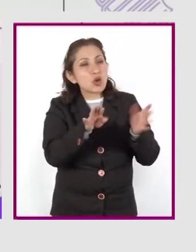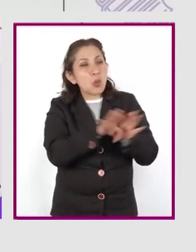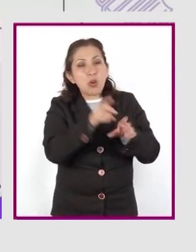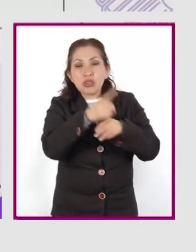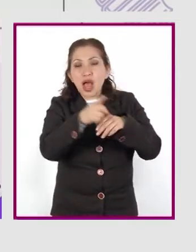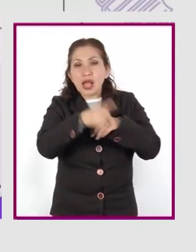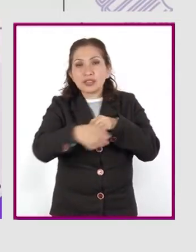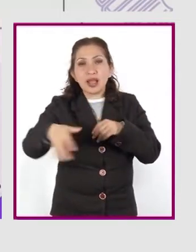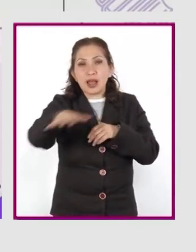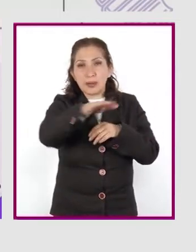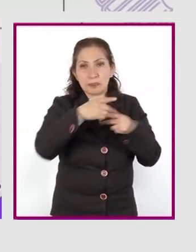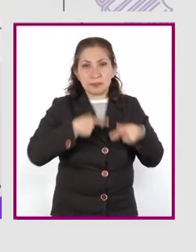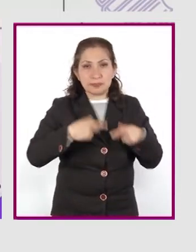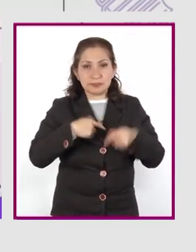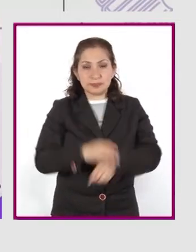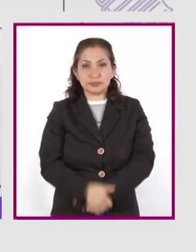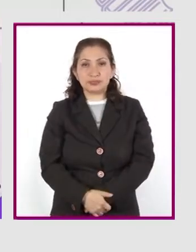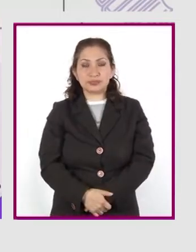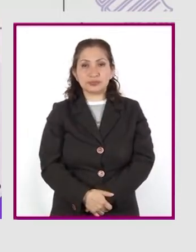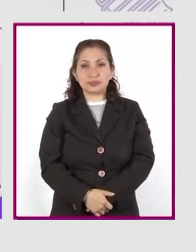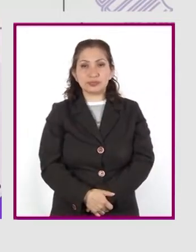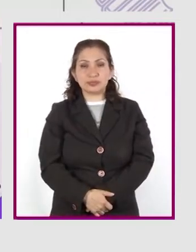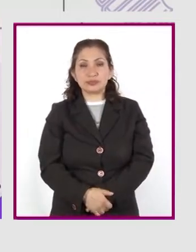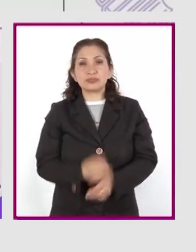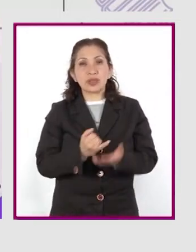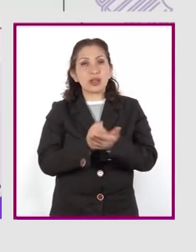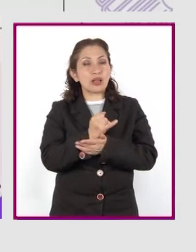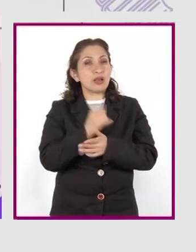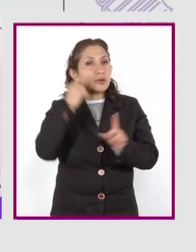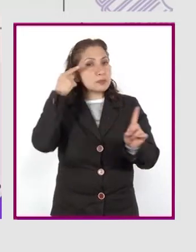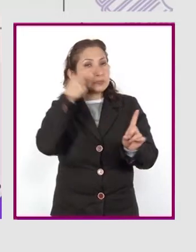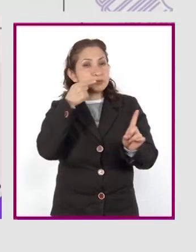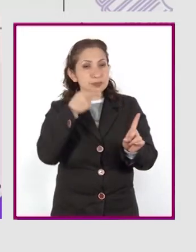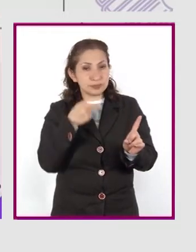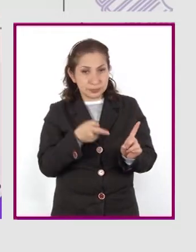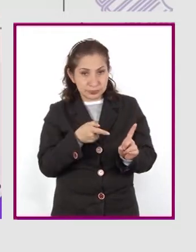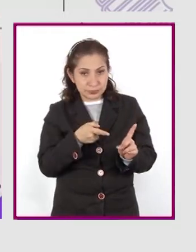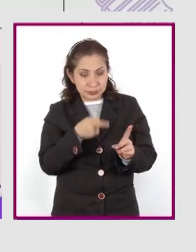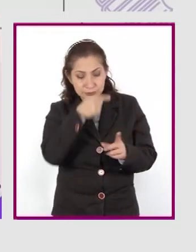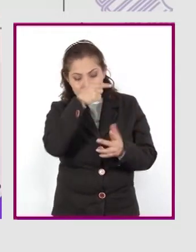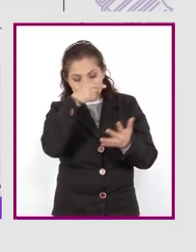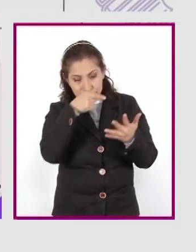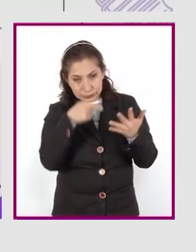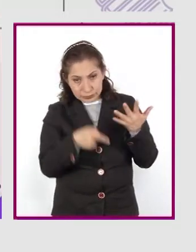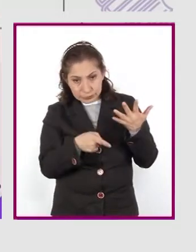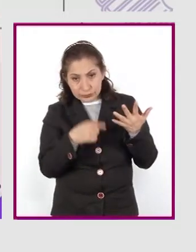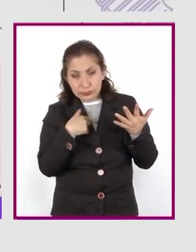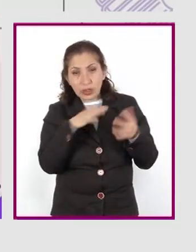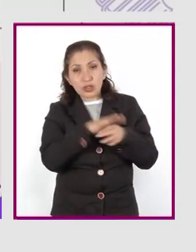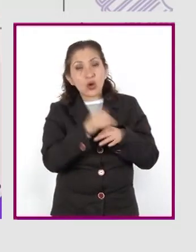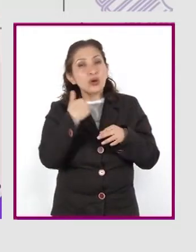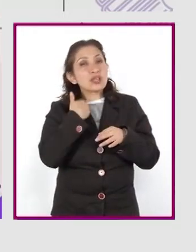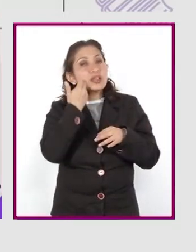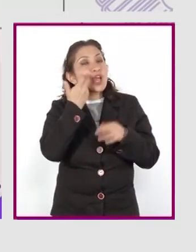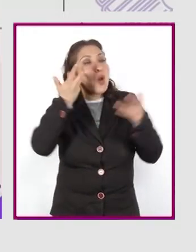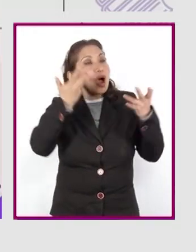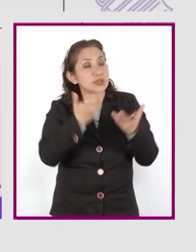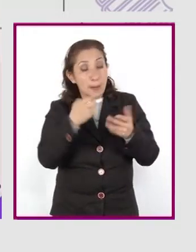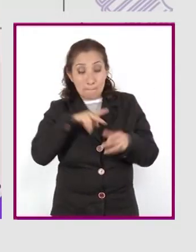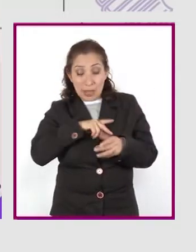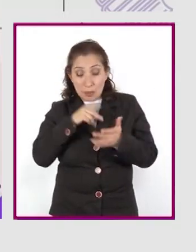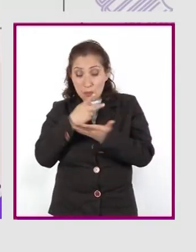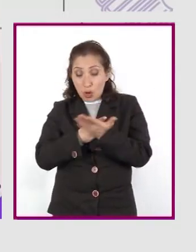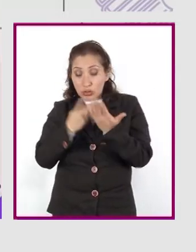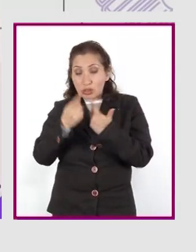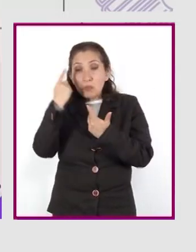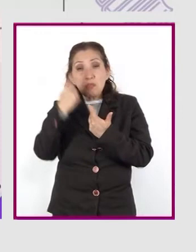las personas. Determinar los objetivos. Se establece qué se quiere lograr con el proyecto